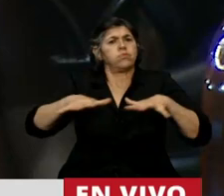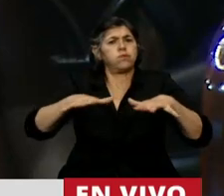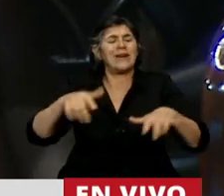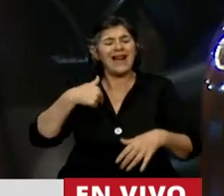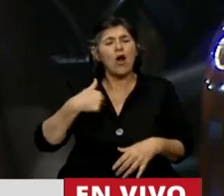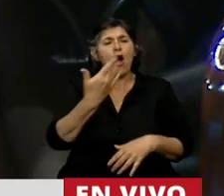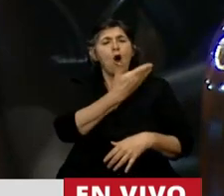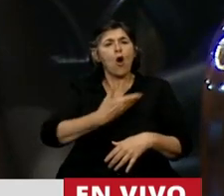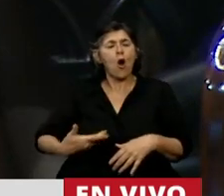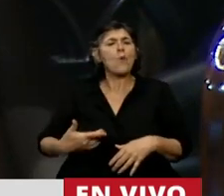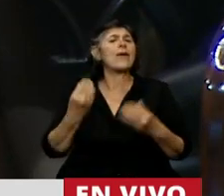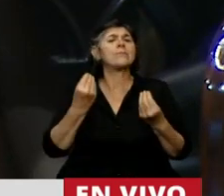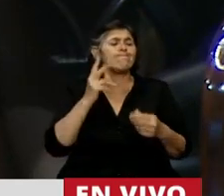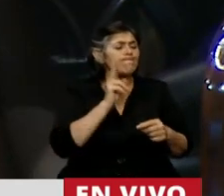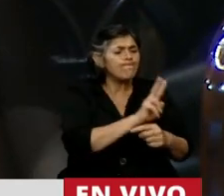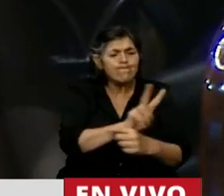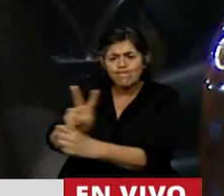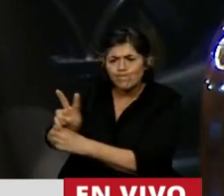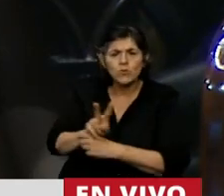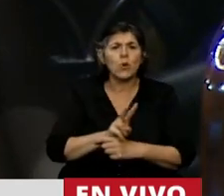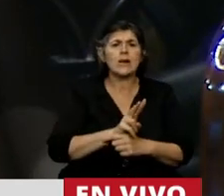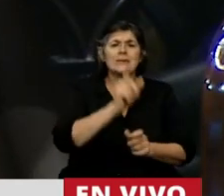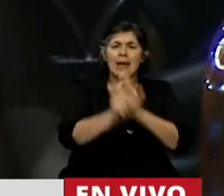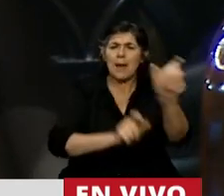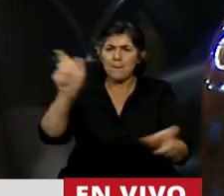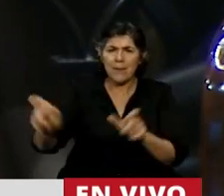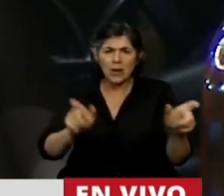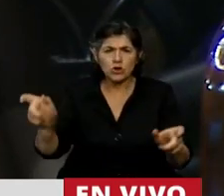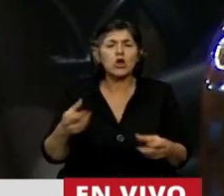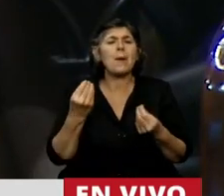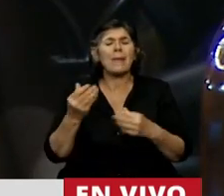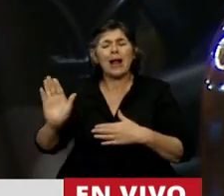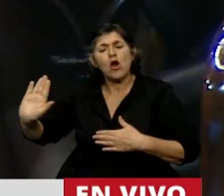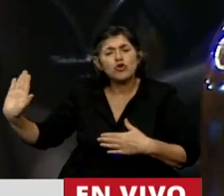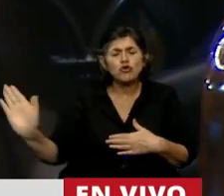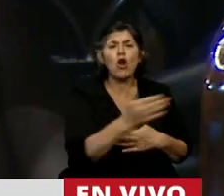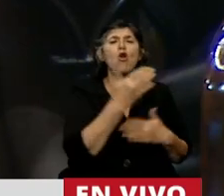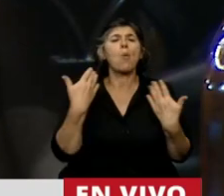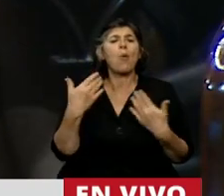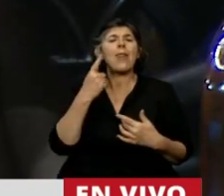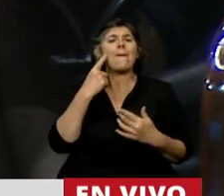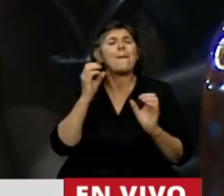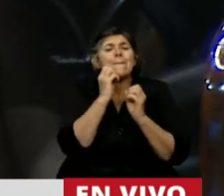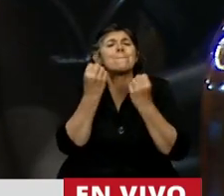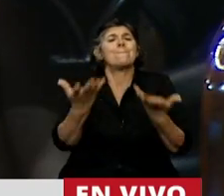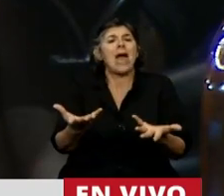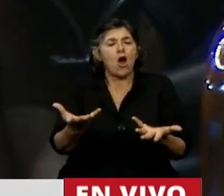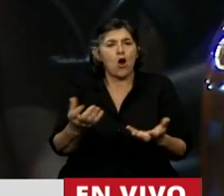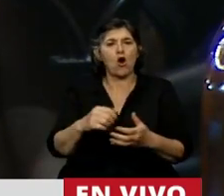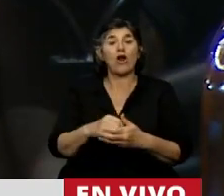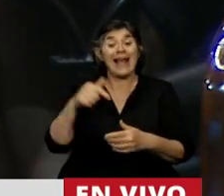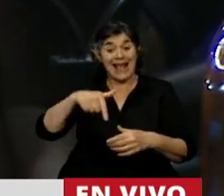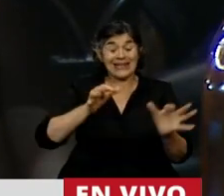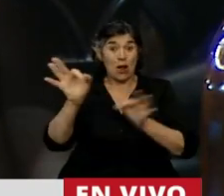caracteriza por el bienestar por el bien común porque cada vez llevamos mejor y en este proyecto de los primeros